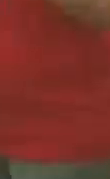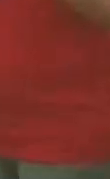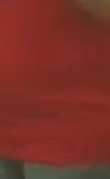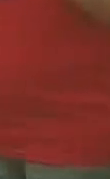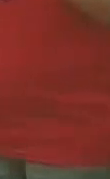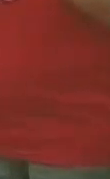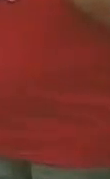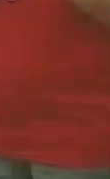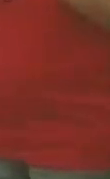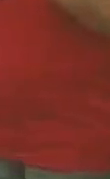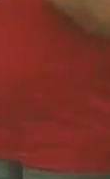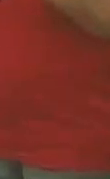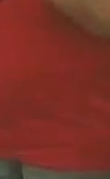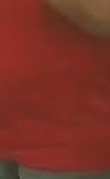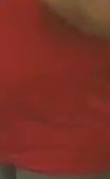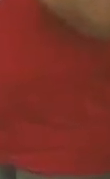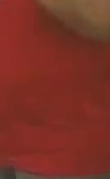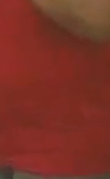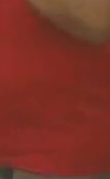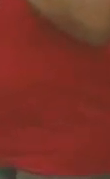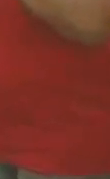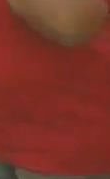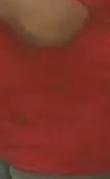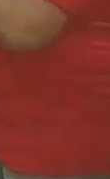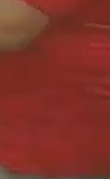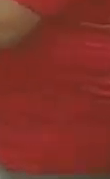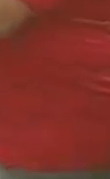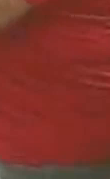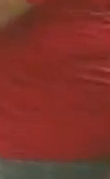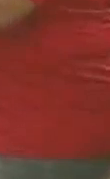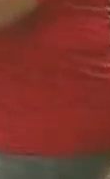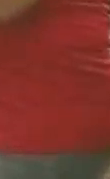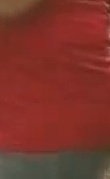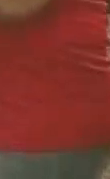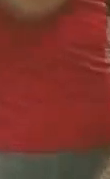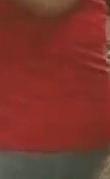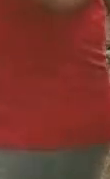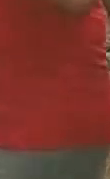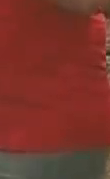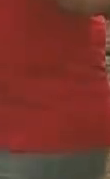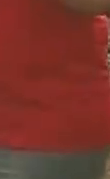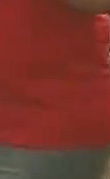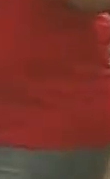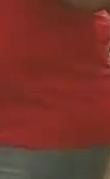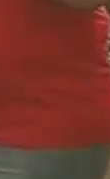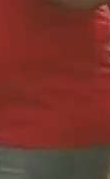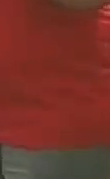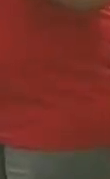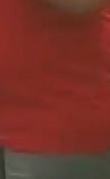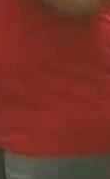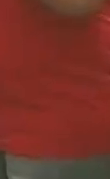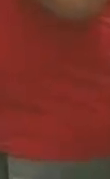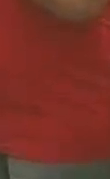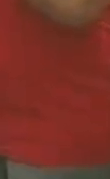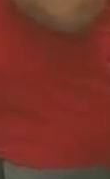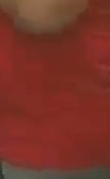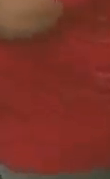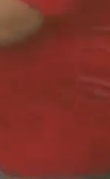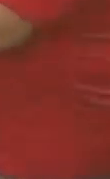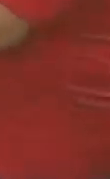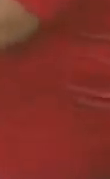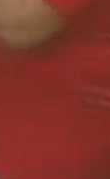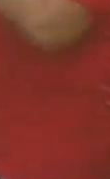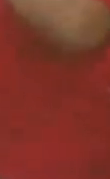las necesidades de consumo. ¿Cuánto necesita una familia de papa, de zanahoria, ya sea semanal, quincenal o